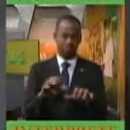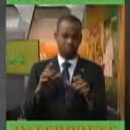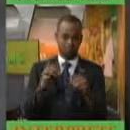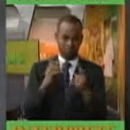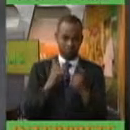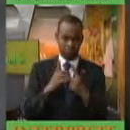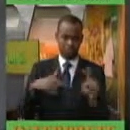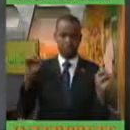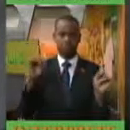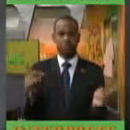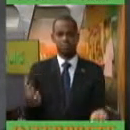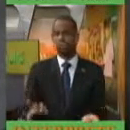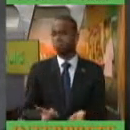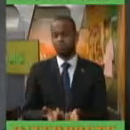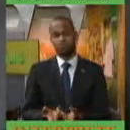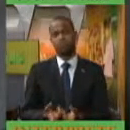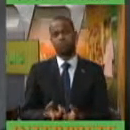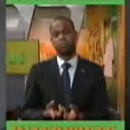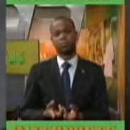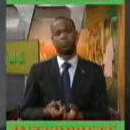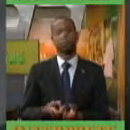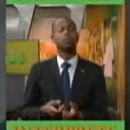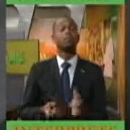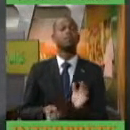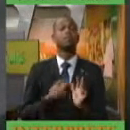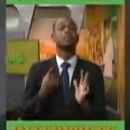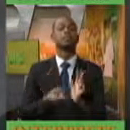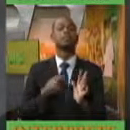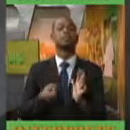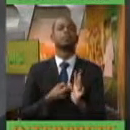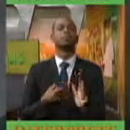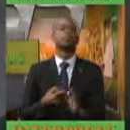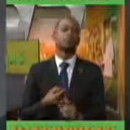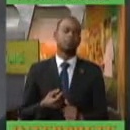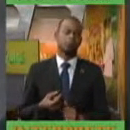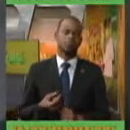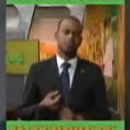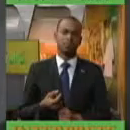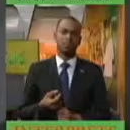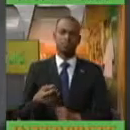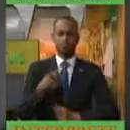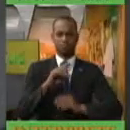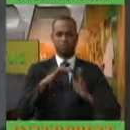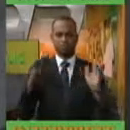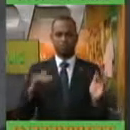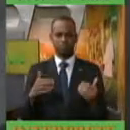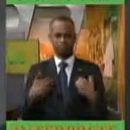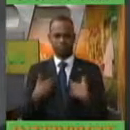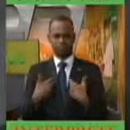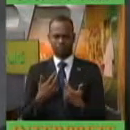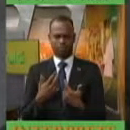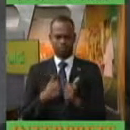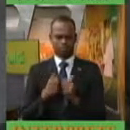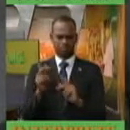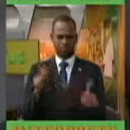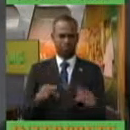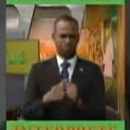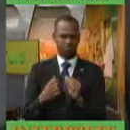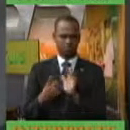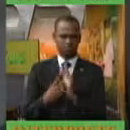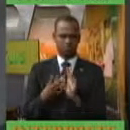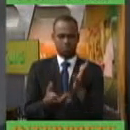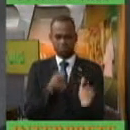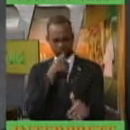como persona, que es uno de los... Porque muchas veces... Tú tienes en la casa una persona con discapacidad, pero lo tienes